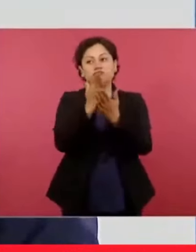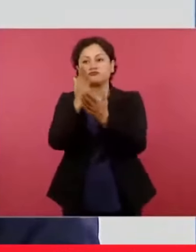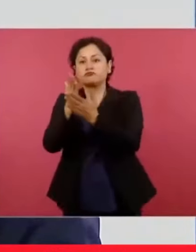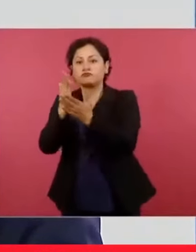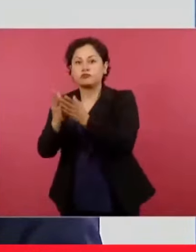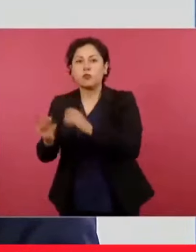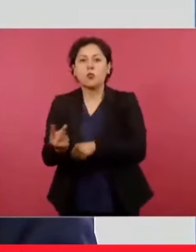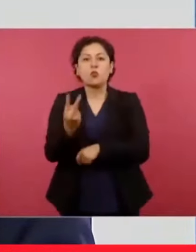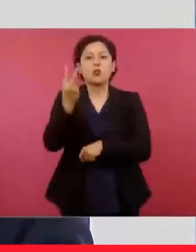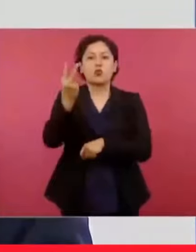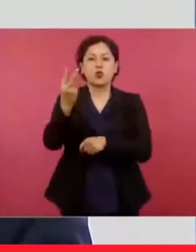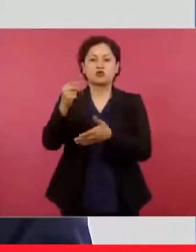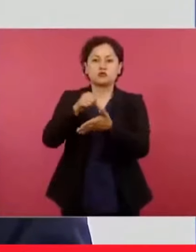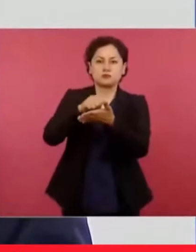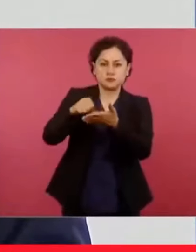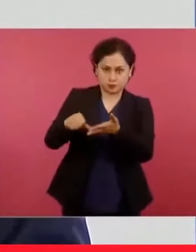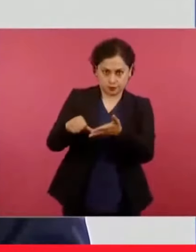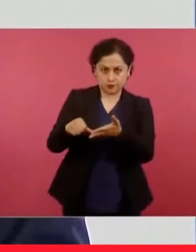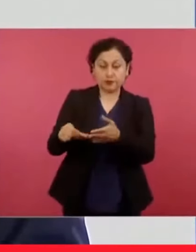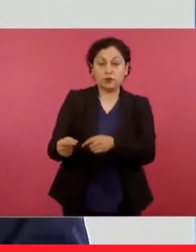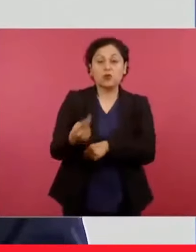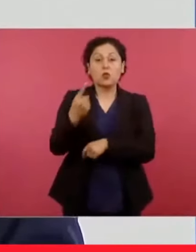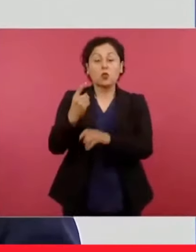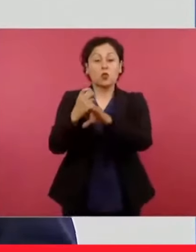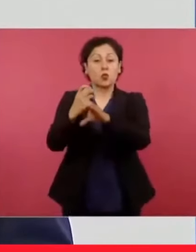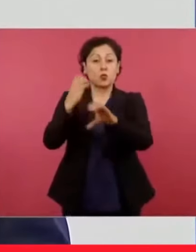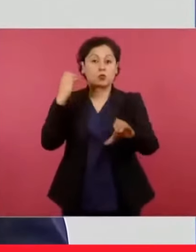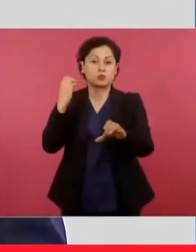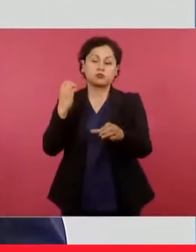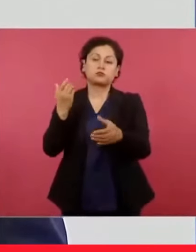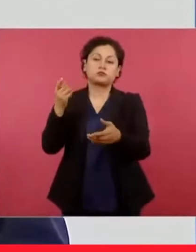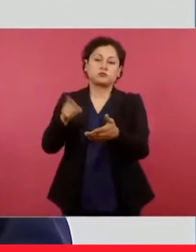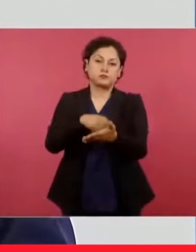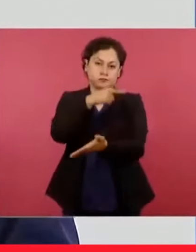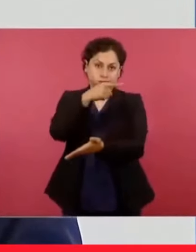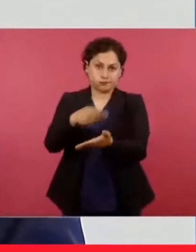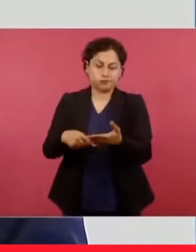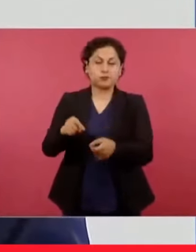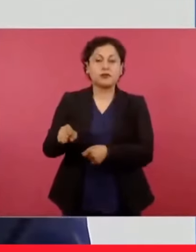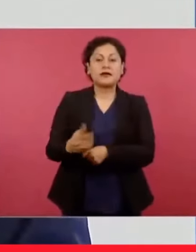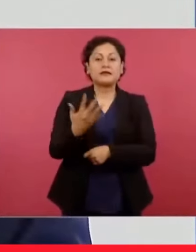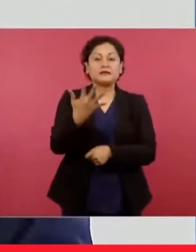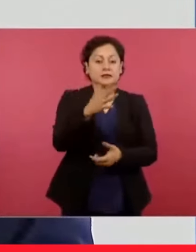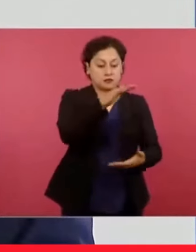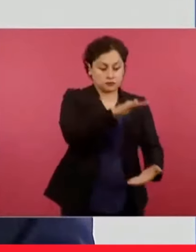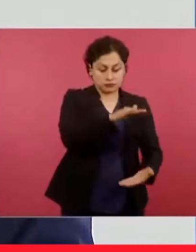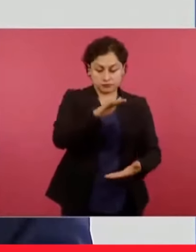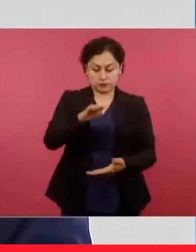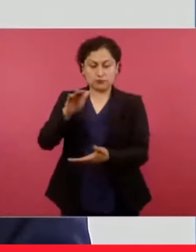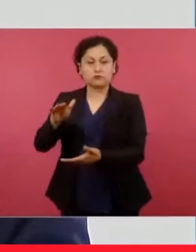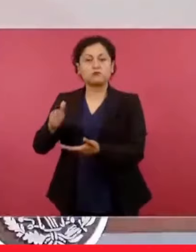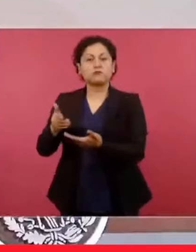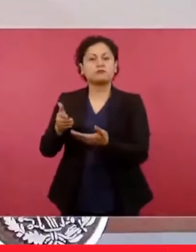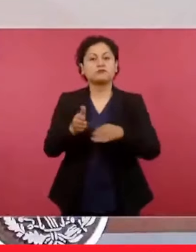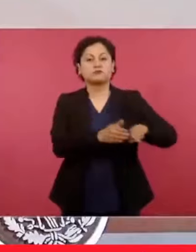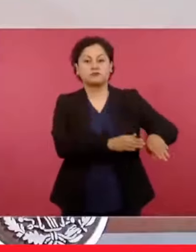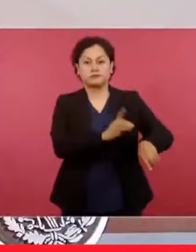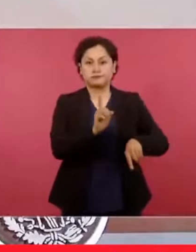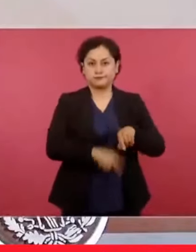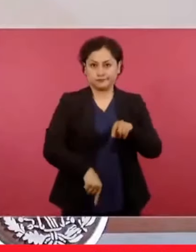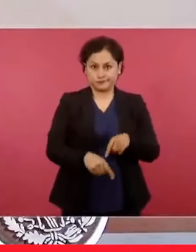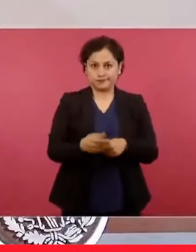realizaron se inmovilizaron un vehículo y cinco cilindros dentro de los 20 lotes de cilindros que